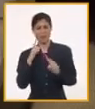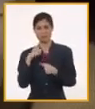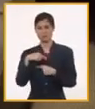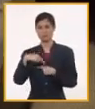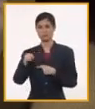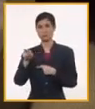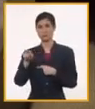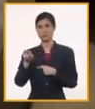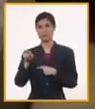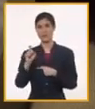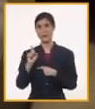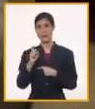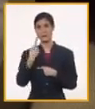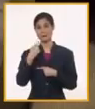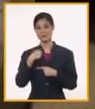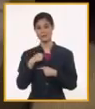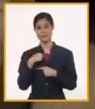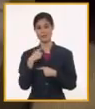tenía ganas de irnos.